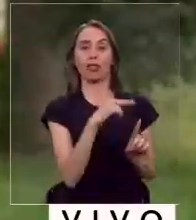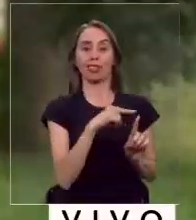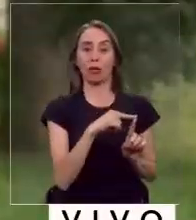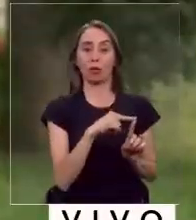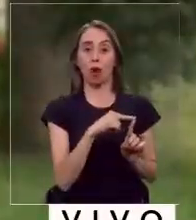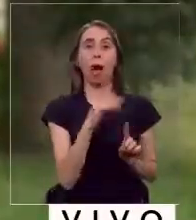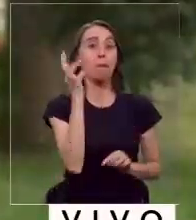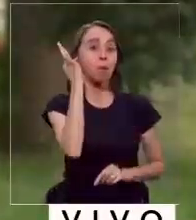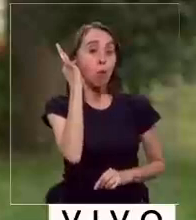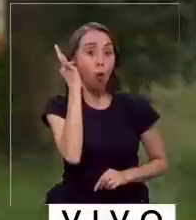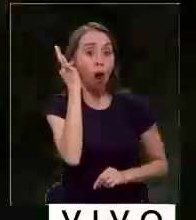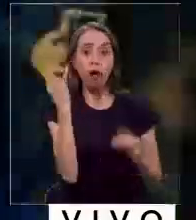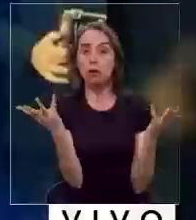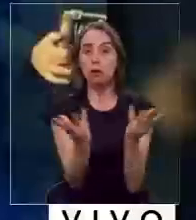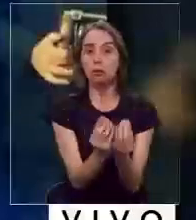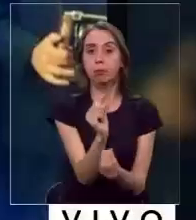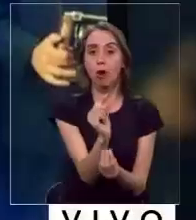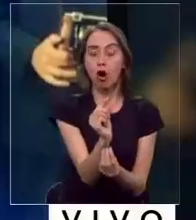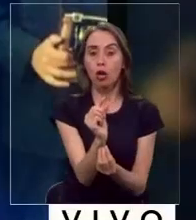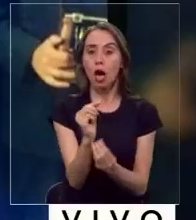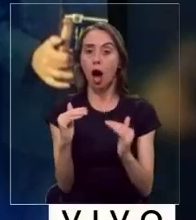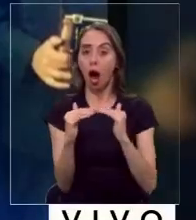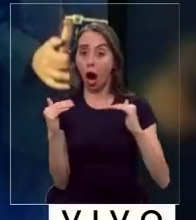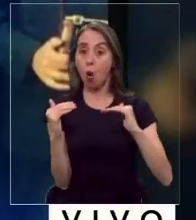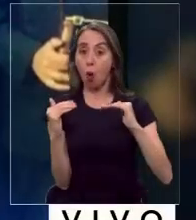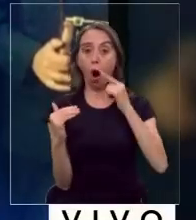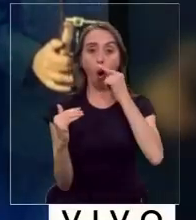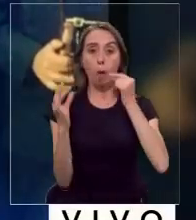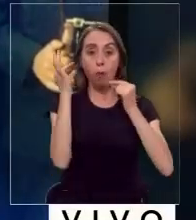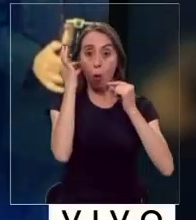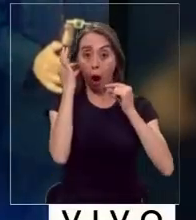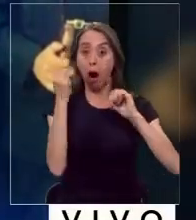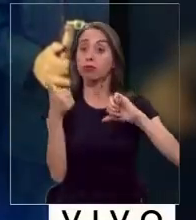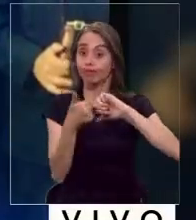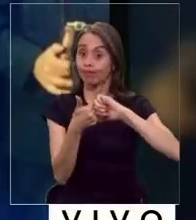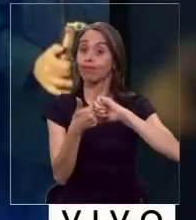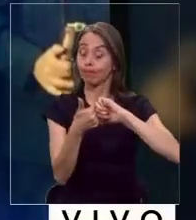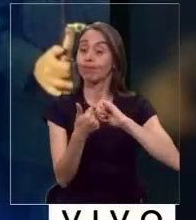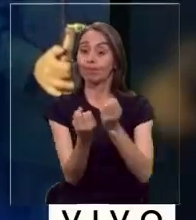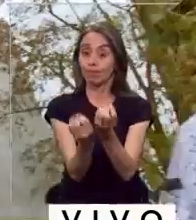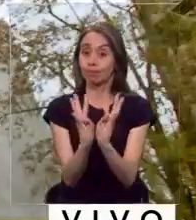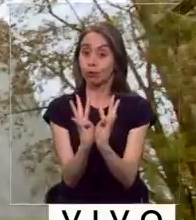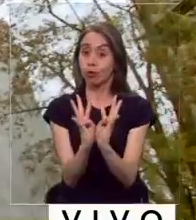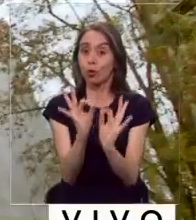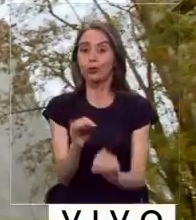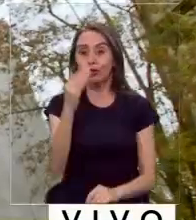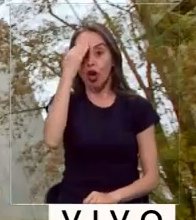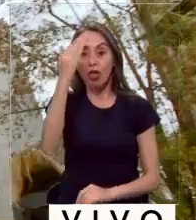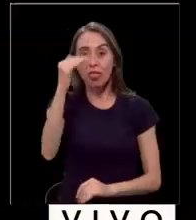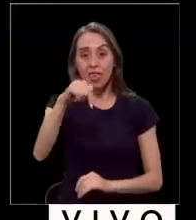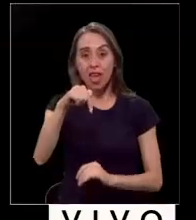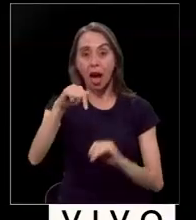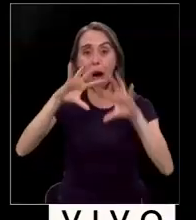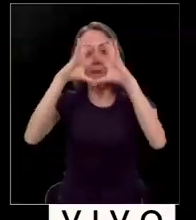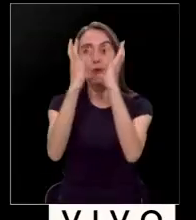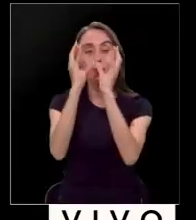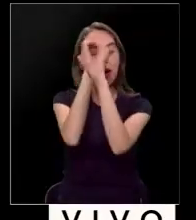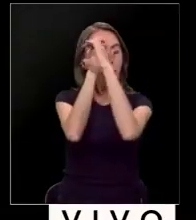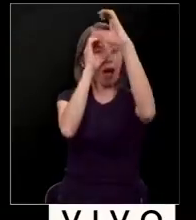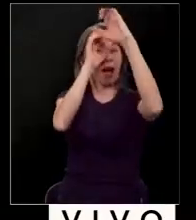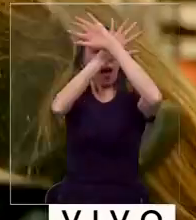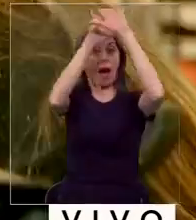mujeres, hay muy poquita. La igualdad de género es uno de los temas a trabajar justo cuando se conmemora el Día de la Astronomía. Un conocimiento